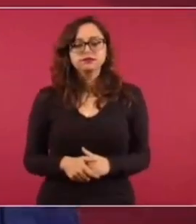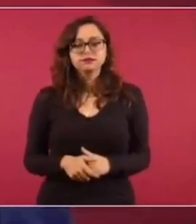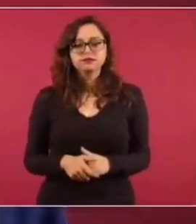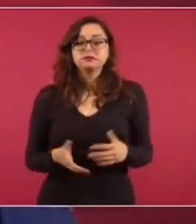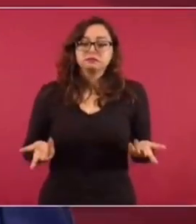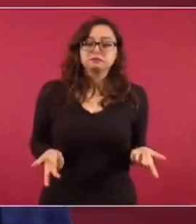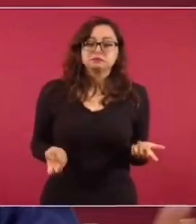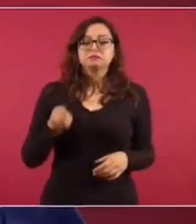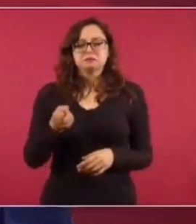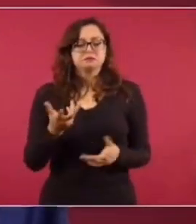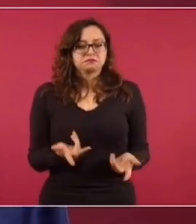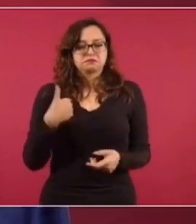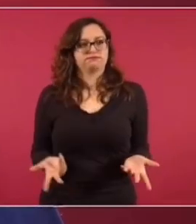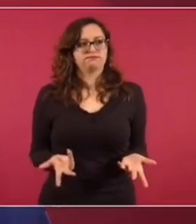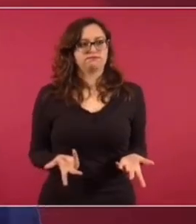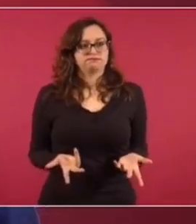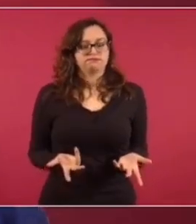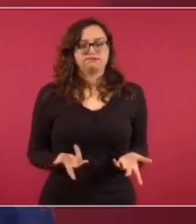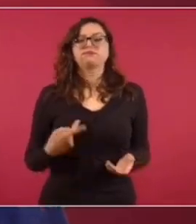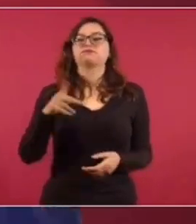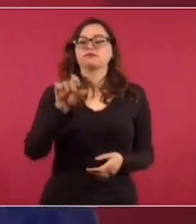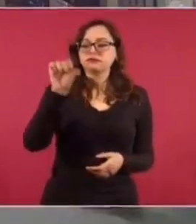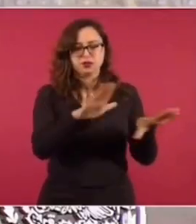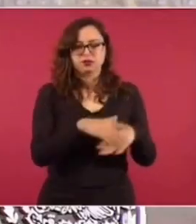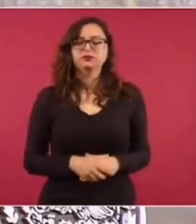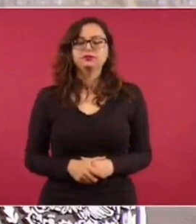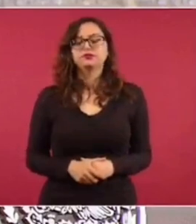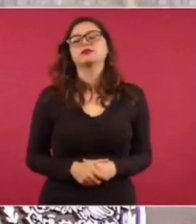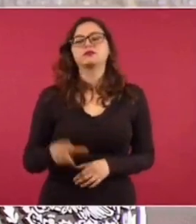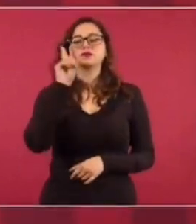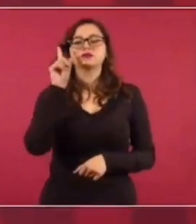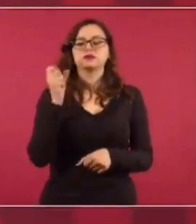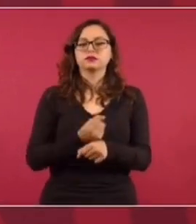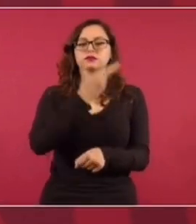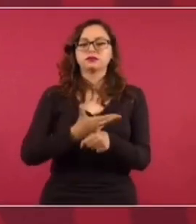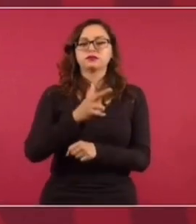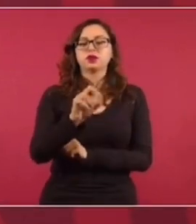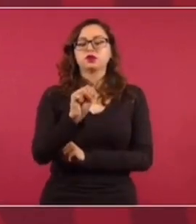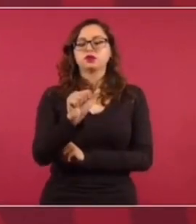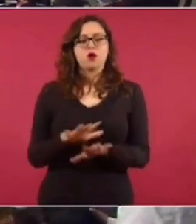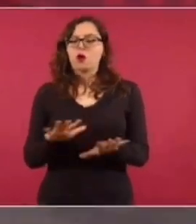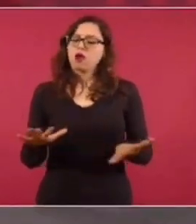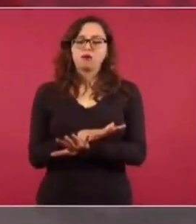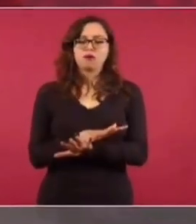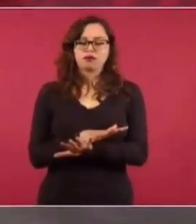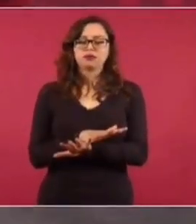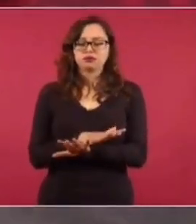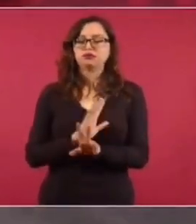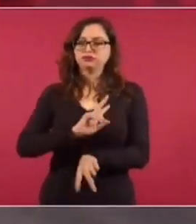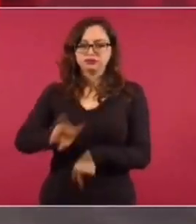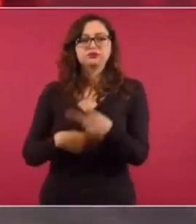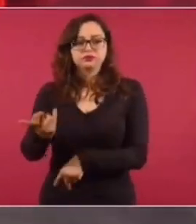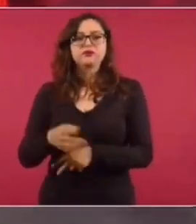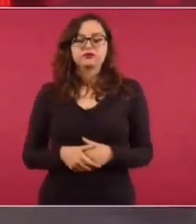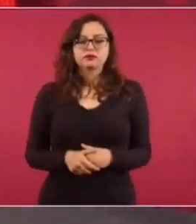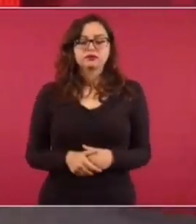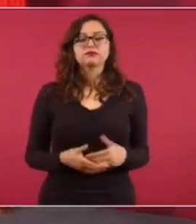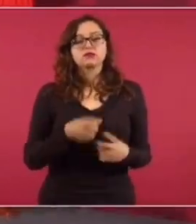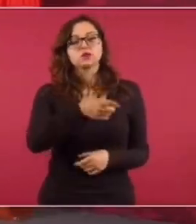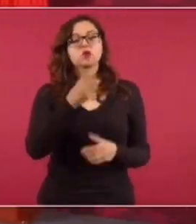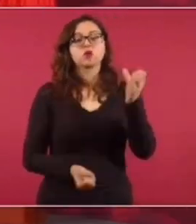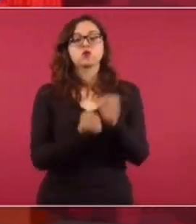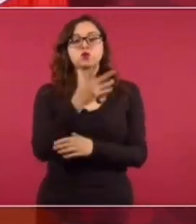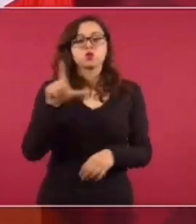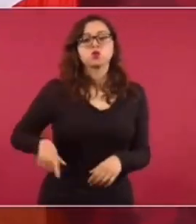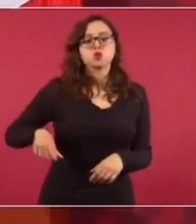Y es algo que yo veo todos los días. Esta mañana me entrega un informe la secretaria de Seguridad Pública, Rosa Isela Rodríguez, y le comenta la nueva